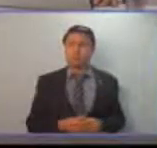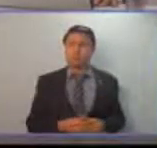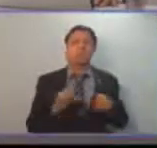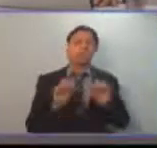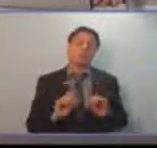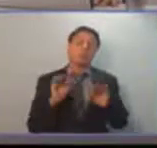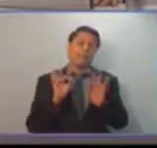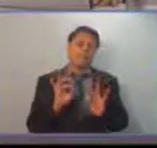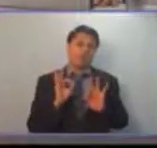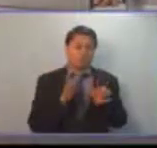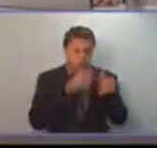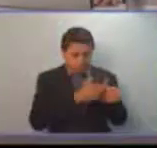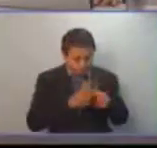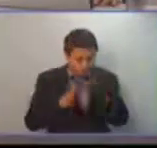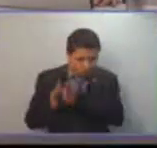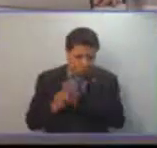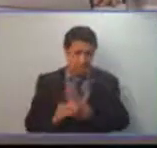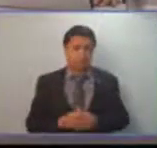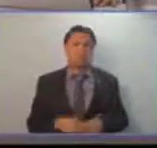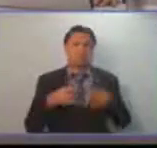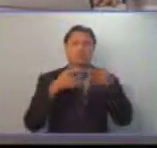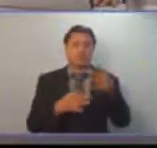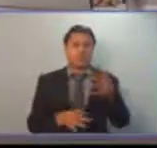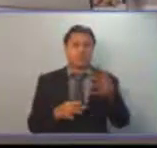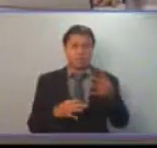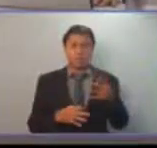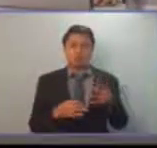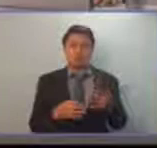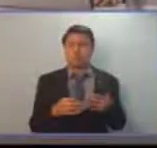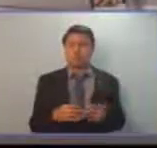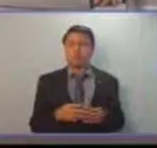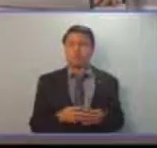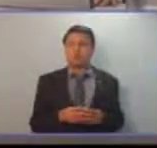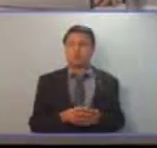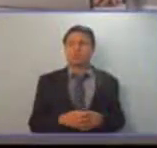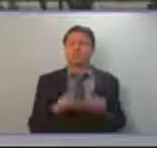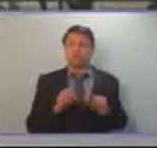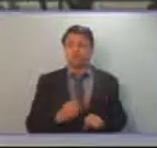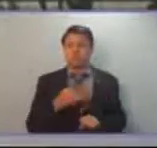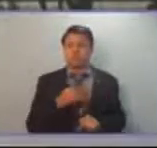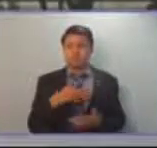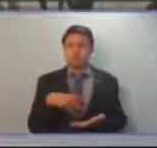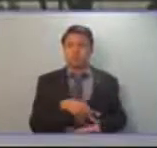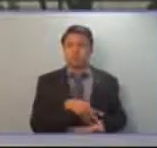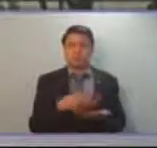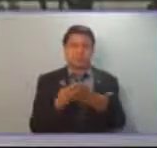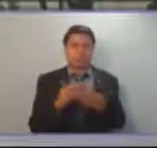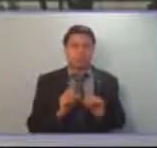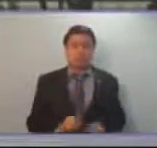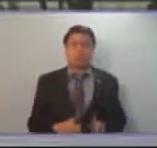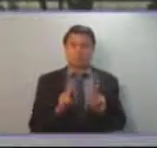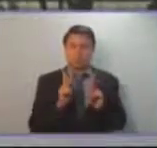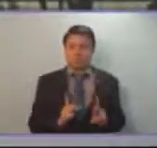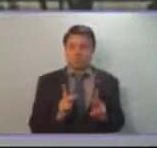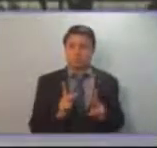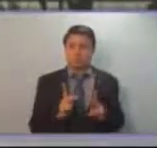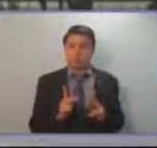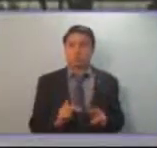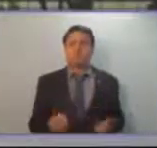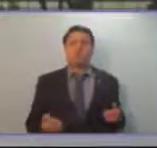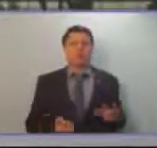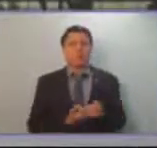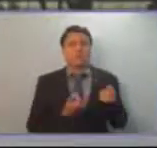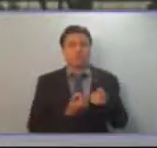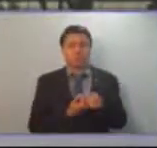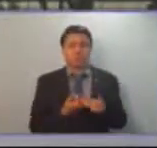mejor organizado, para que las legislativas sean intermedias y tenga la ciudadanía la posibilidad de